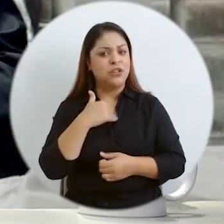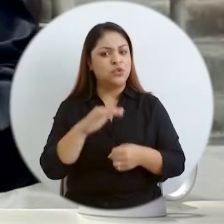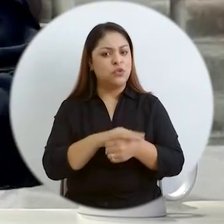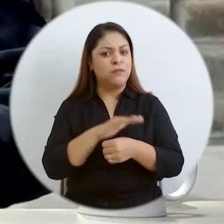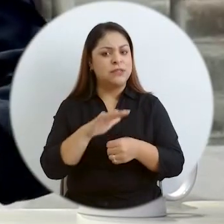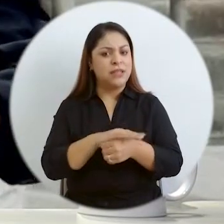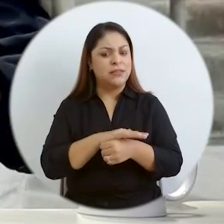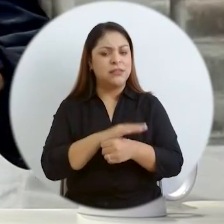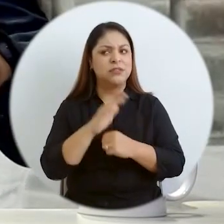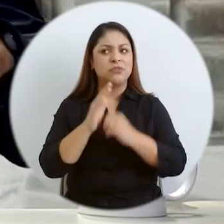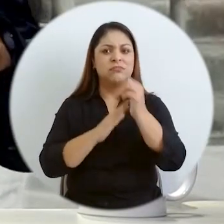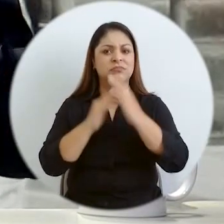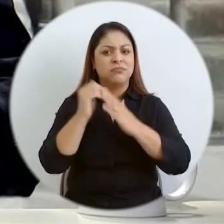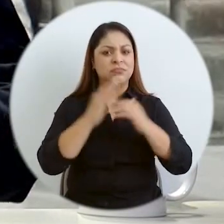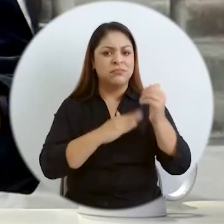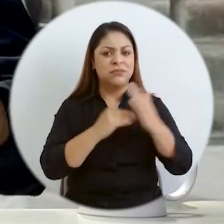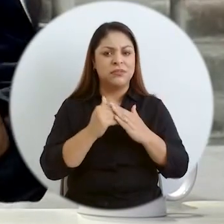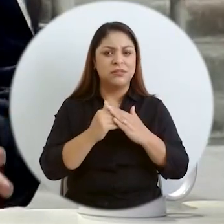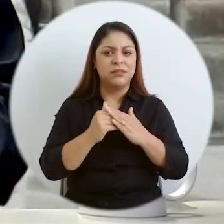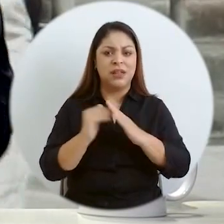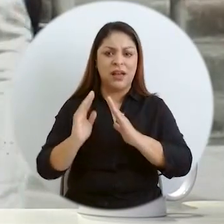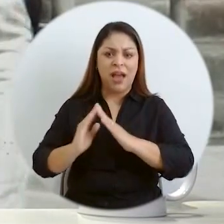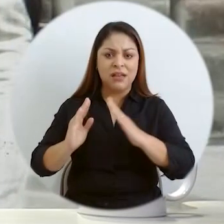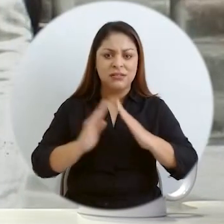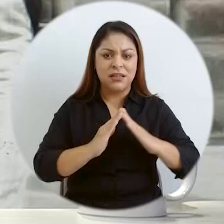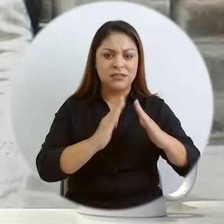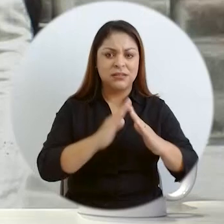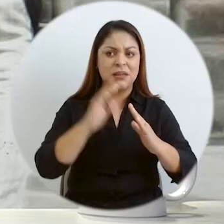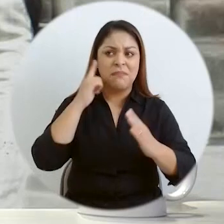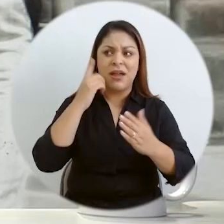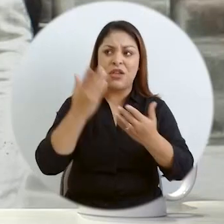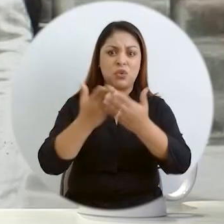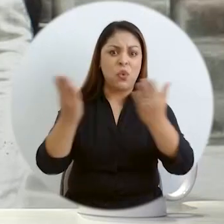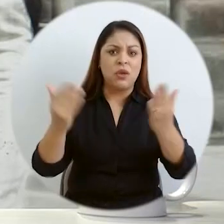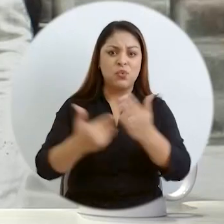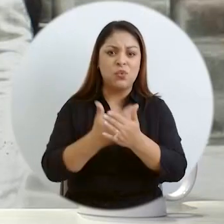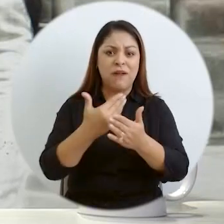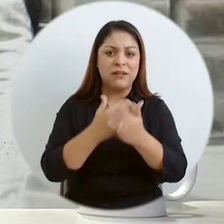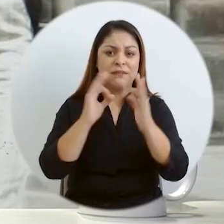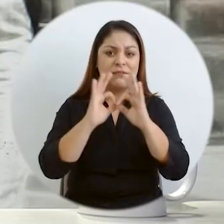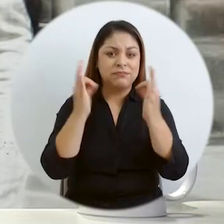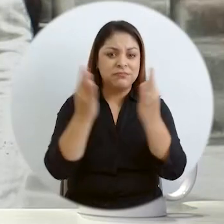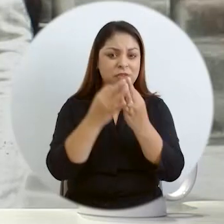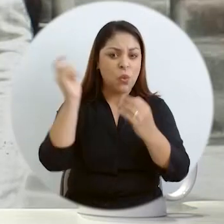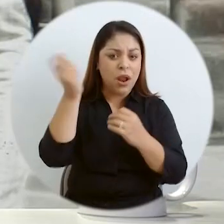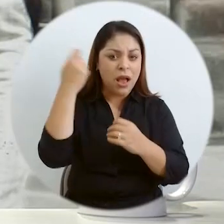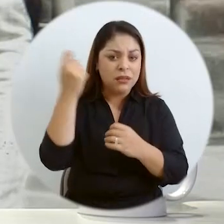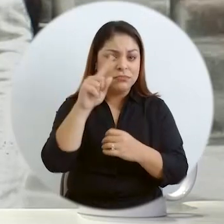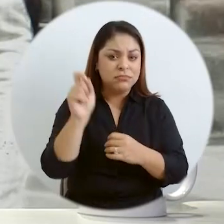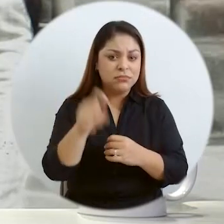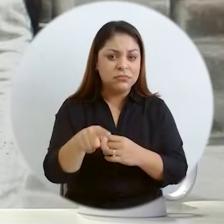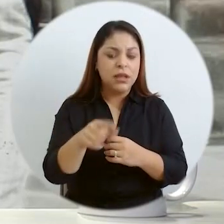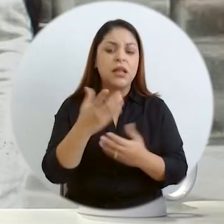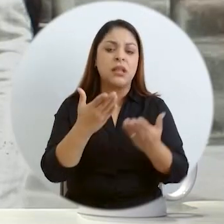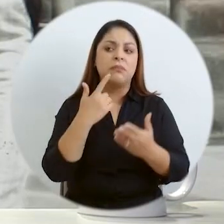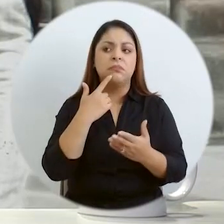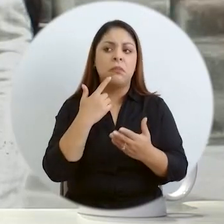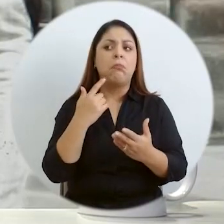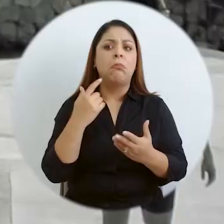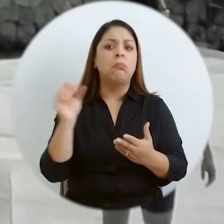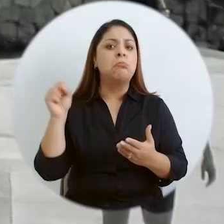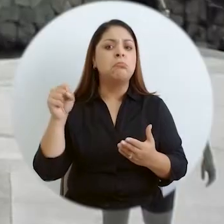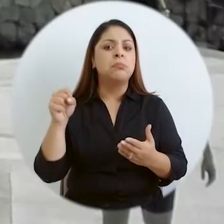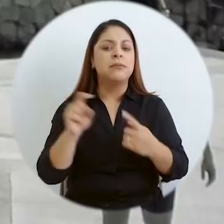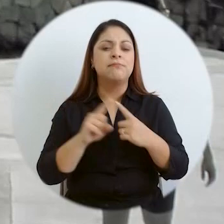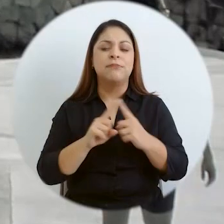se han construido suficientes unidades habitacionales para todas las nuevas familias que hay en Guanacaste. Tal vez el número nos pueda decir que sí, pero la realidad